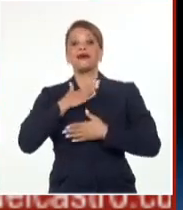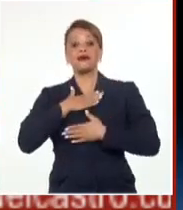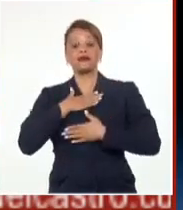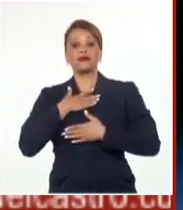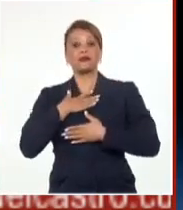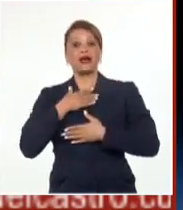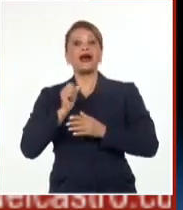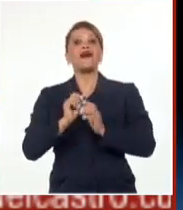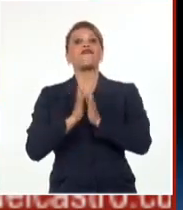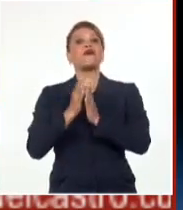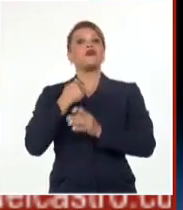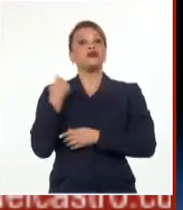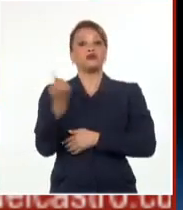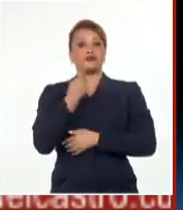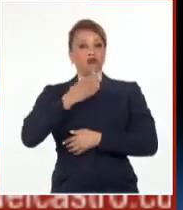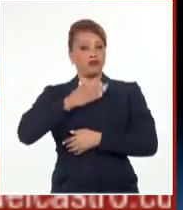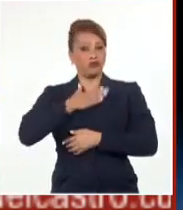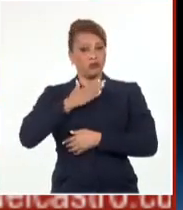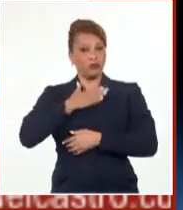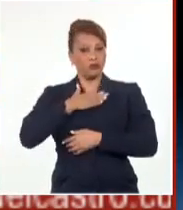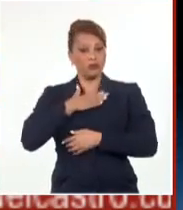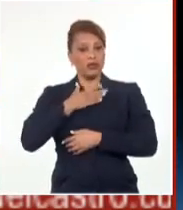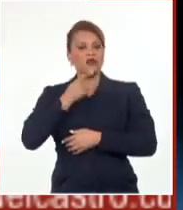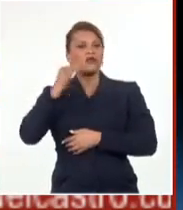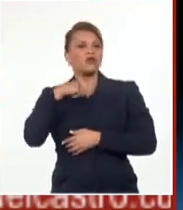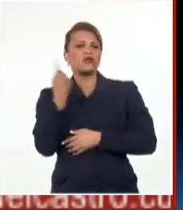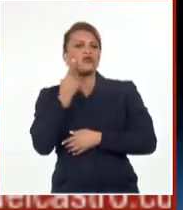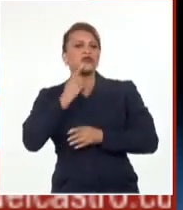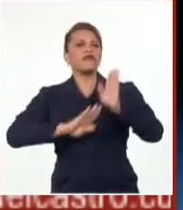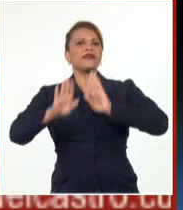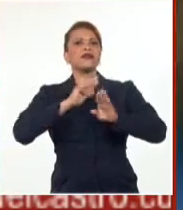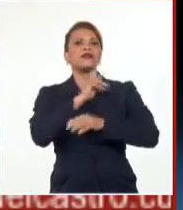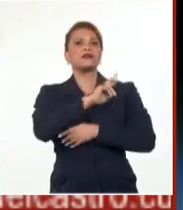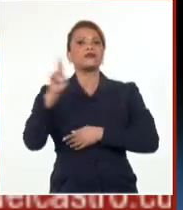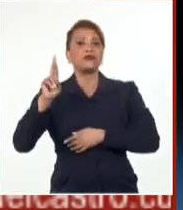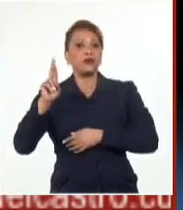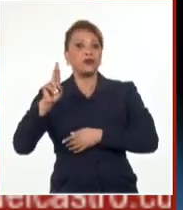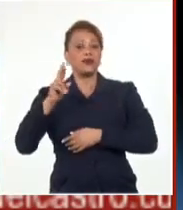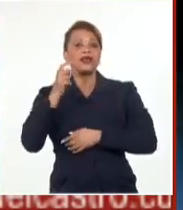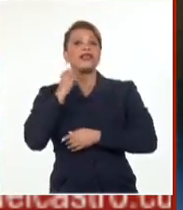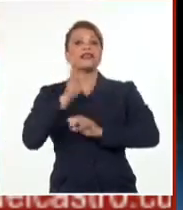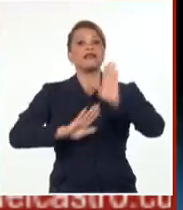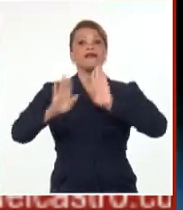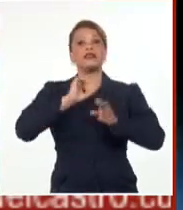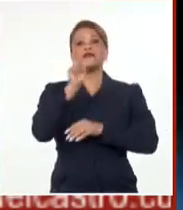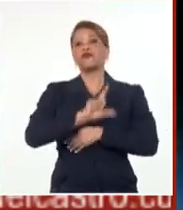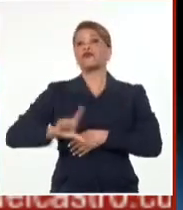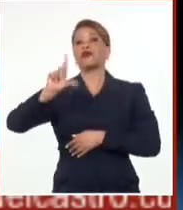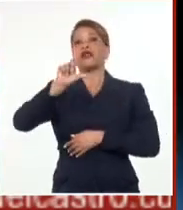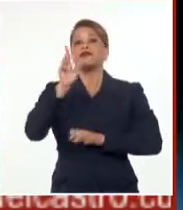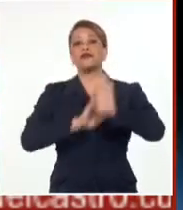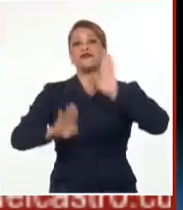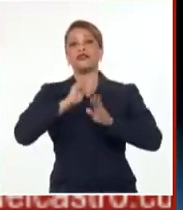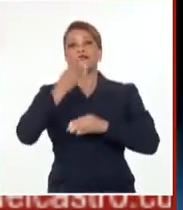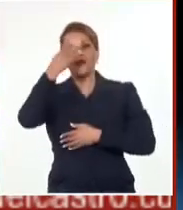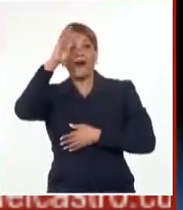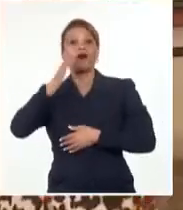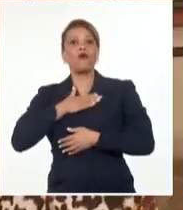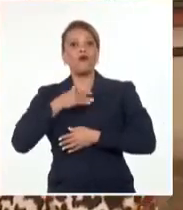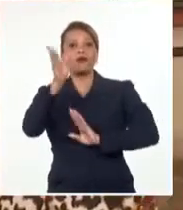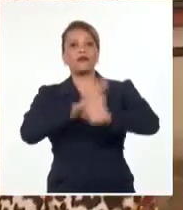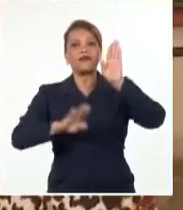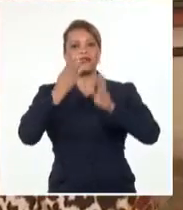nosotros, porque estamos defendiendo la revolución, estamos defendiendo el socialismo, estamos defendiendo la patria, estamos defendiendo la